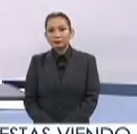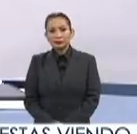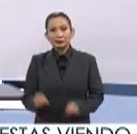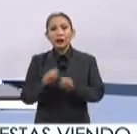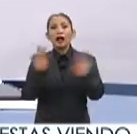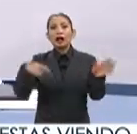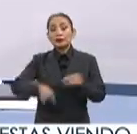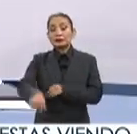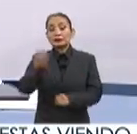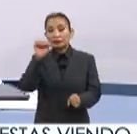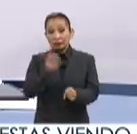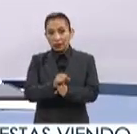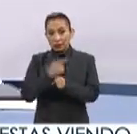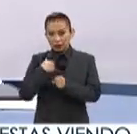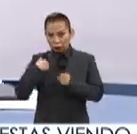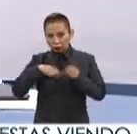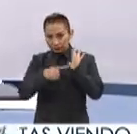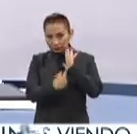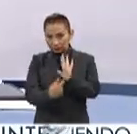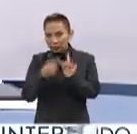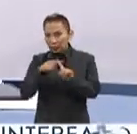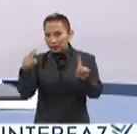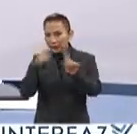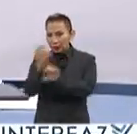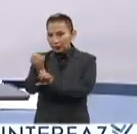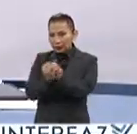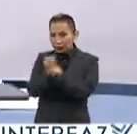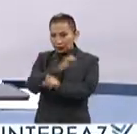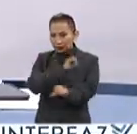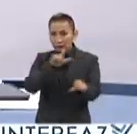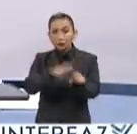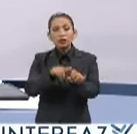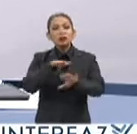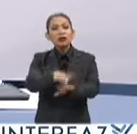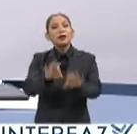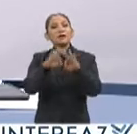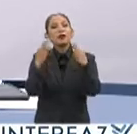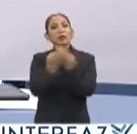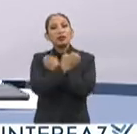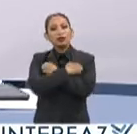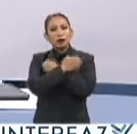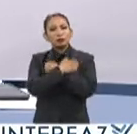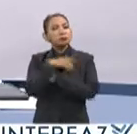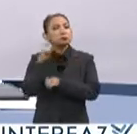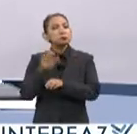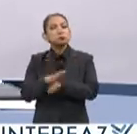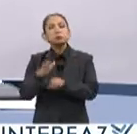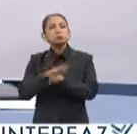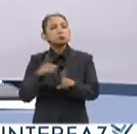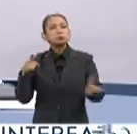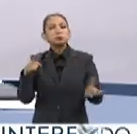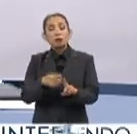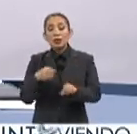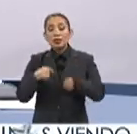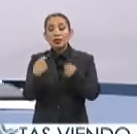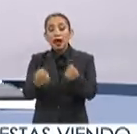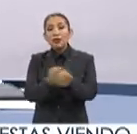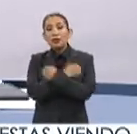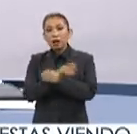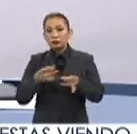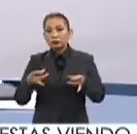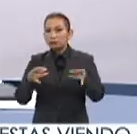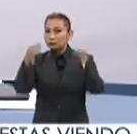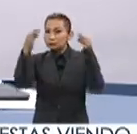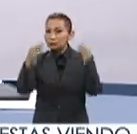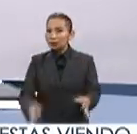Así es, esta semana le vamos a estar presentando una serie de reportajes especiales sobre el modelo educativo, que tiene como objetivo ofrecer una educación de